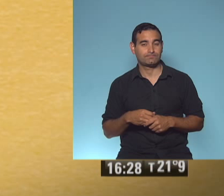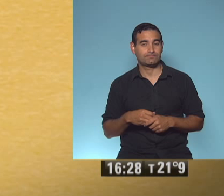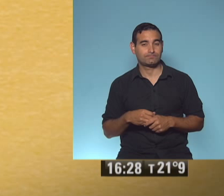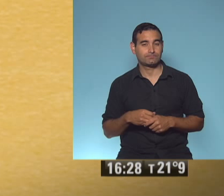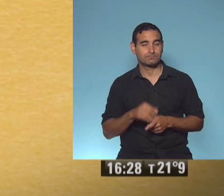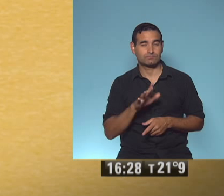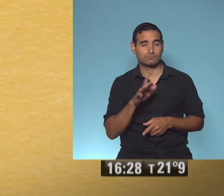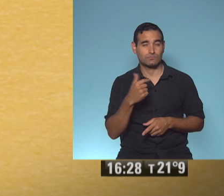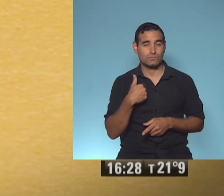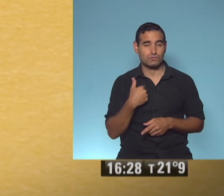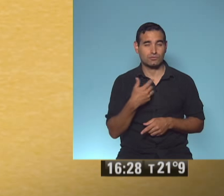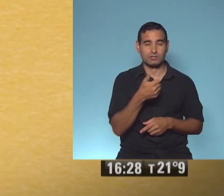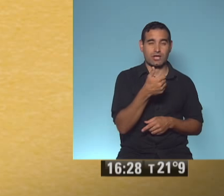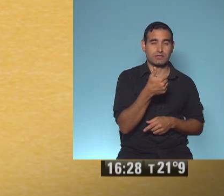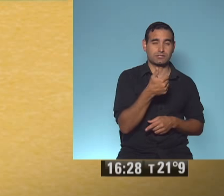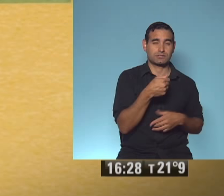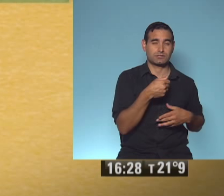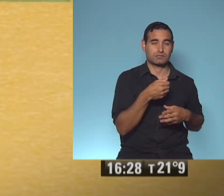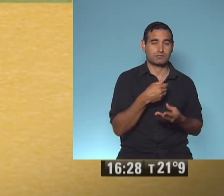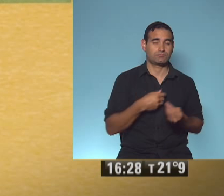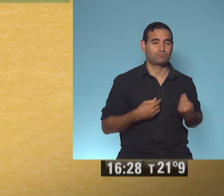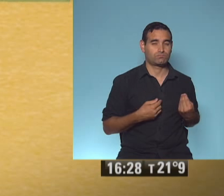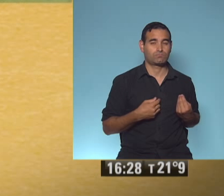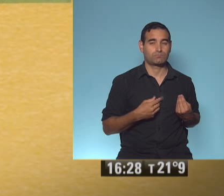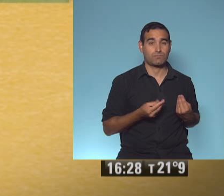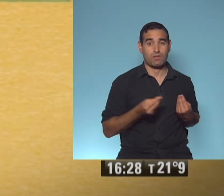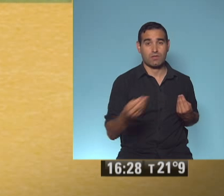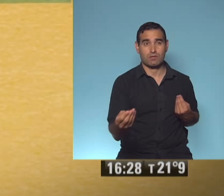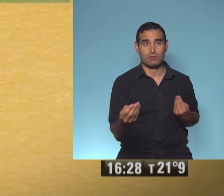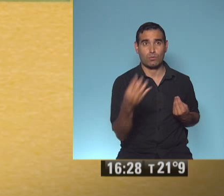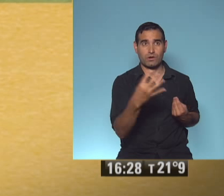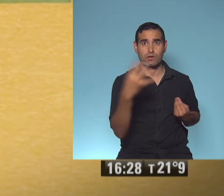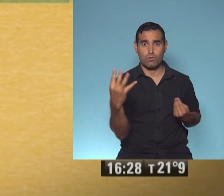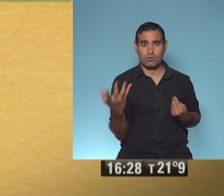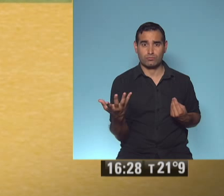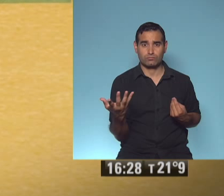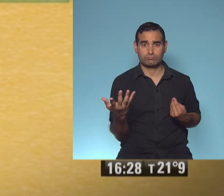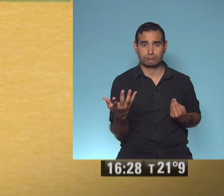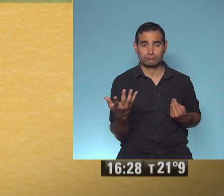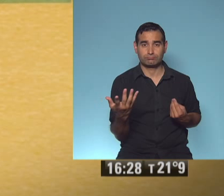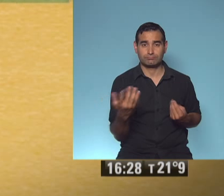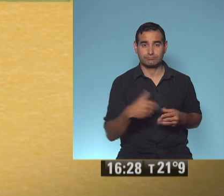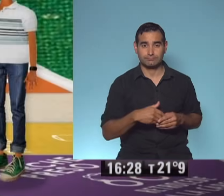Si me quedo con 6, le tengo que devolver 44.